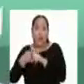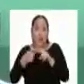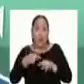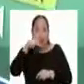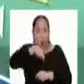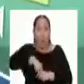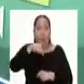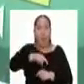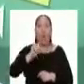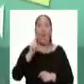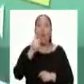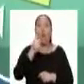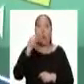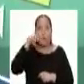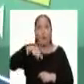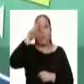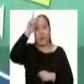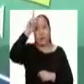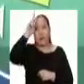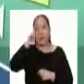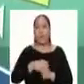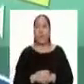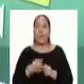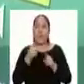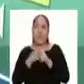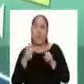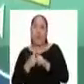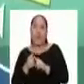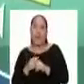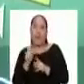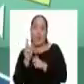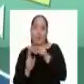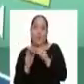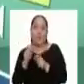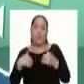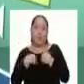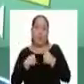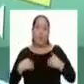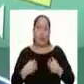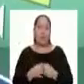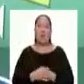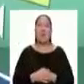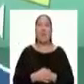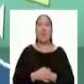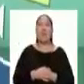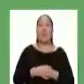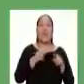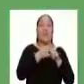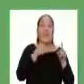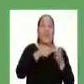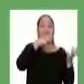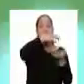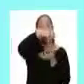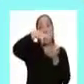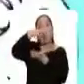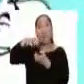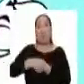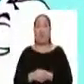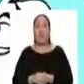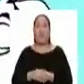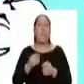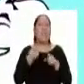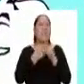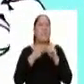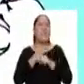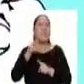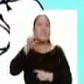diversidad genética, la diversidad de ecosistemas y especies y la variedad de ecorregiones. La diversidad